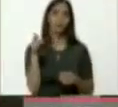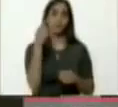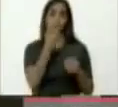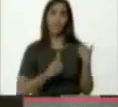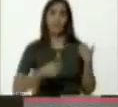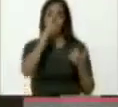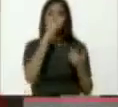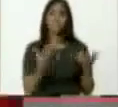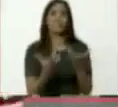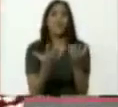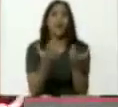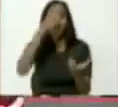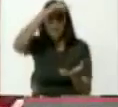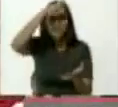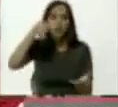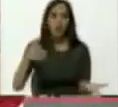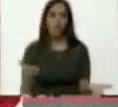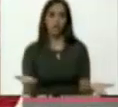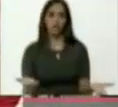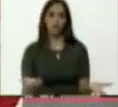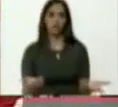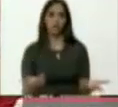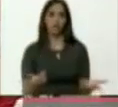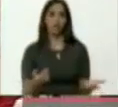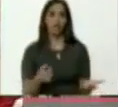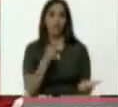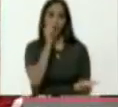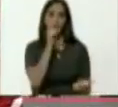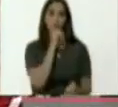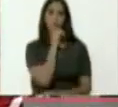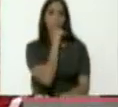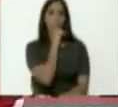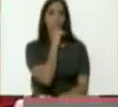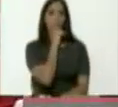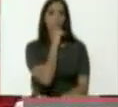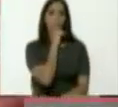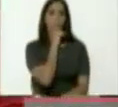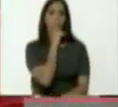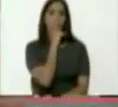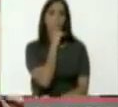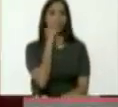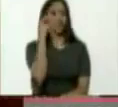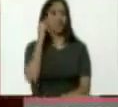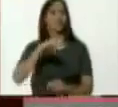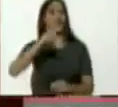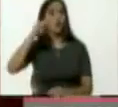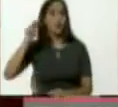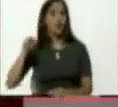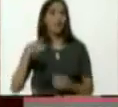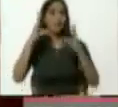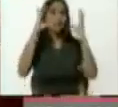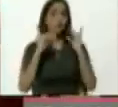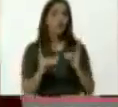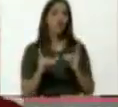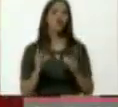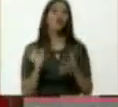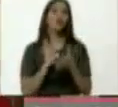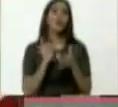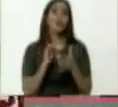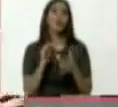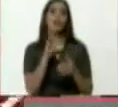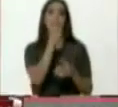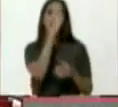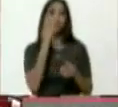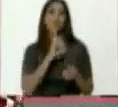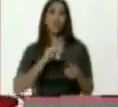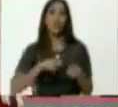mejor. Está quemando el Amazonas. Y el tipo se queda callado. Creo que Noruega tomó la decisión de que funcionarios de Brasil no puedan